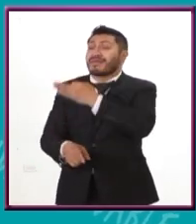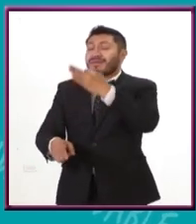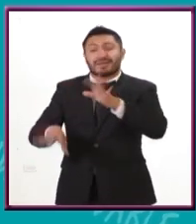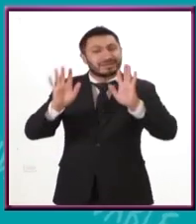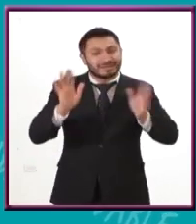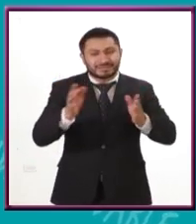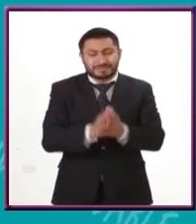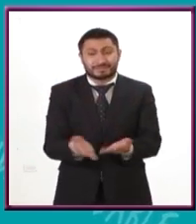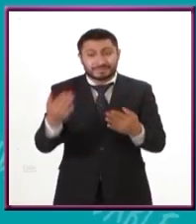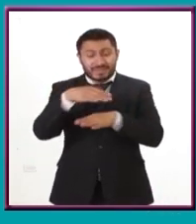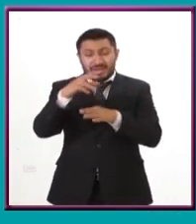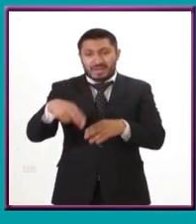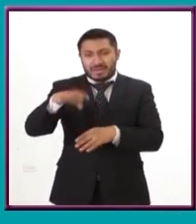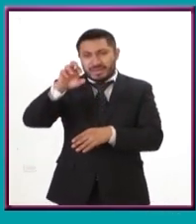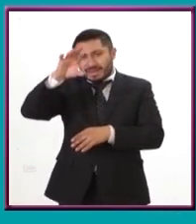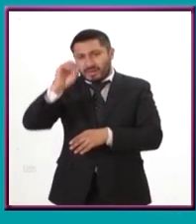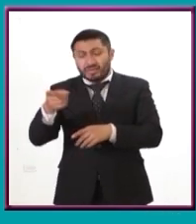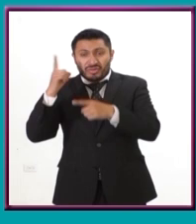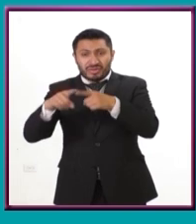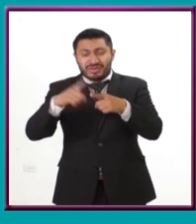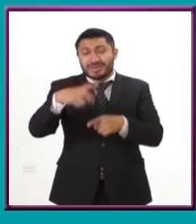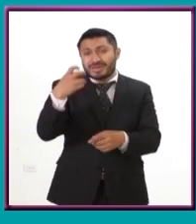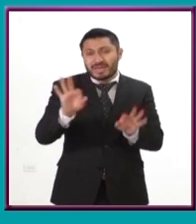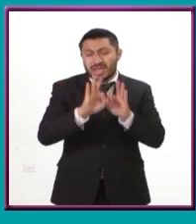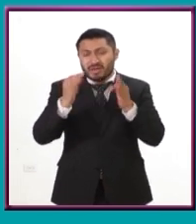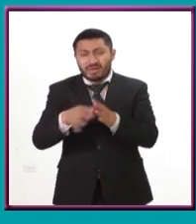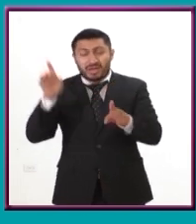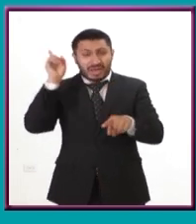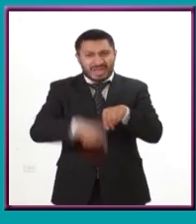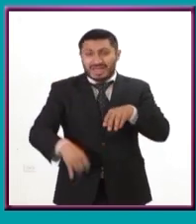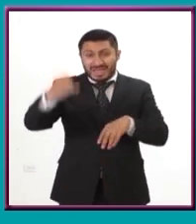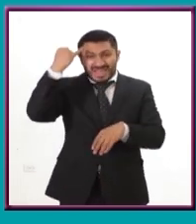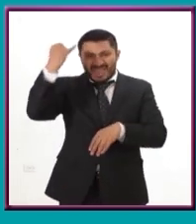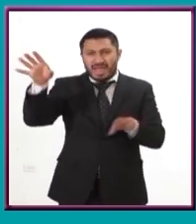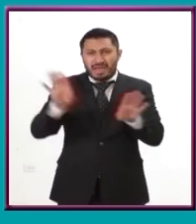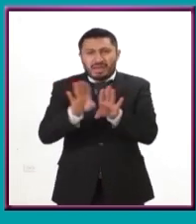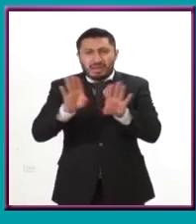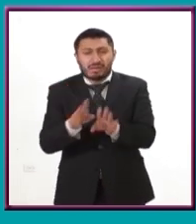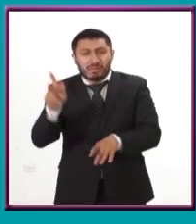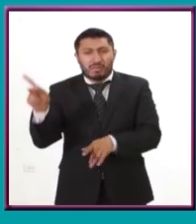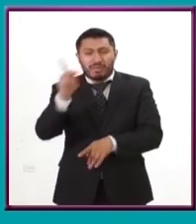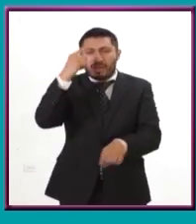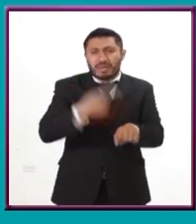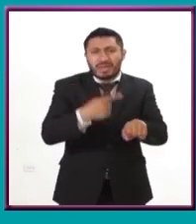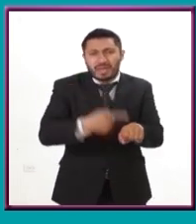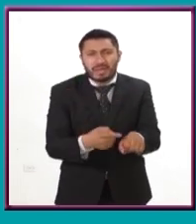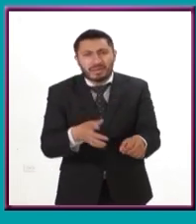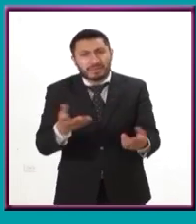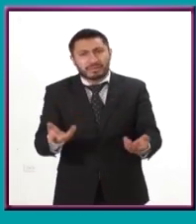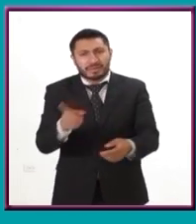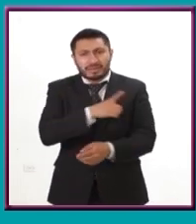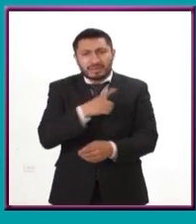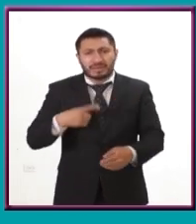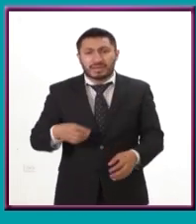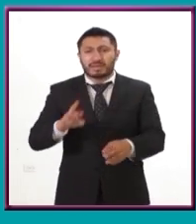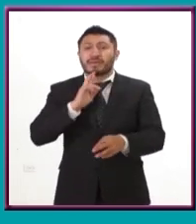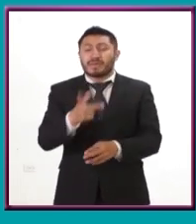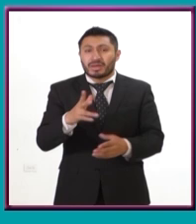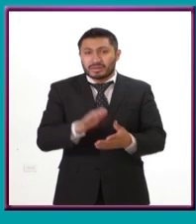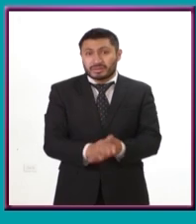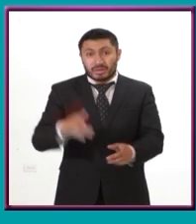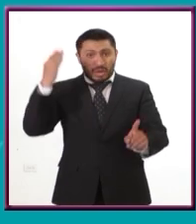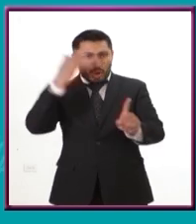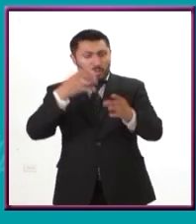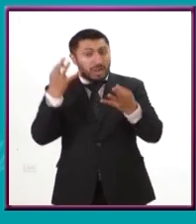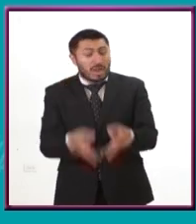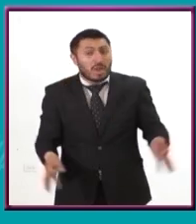Basándose en el paradigma de la neurodiversidad, este movimiento descarta por completo la idea de que se padece una enfermedad que debe ser curada.